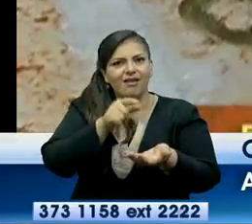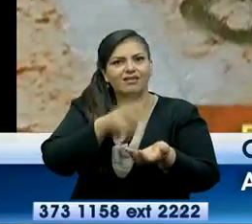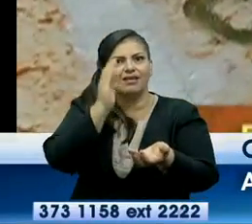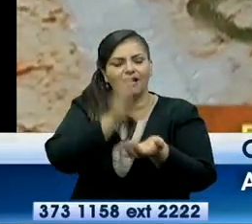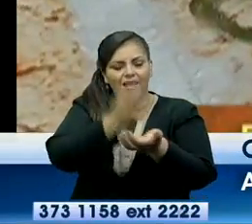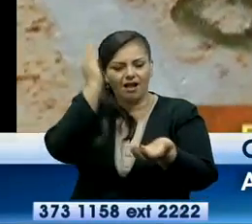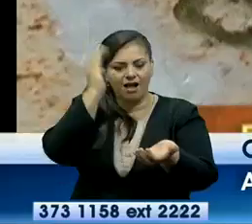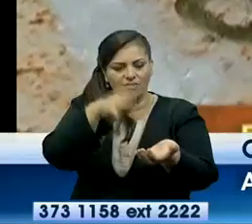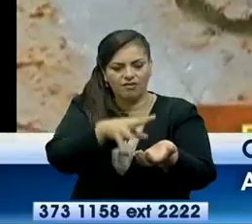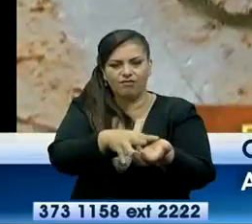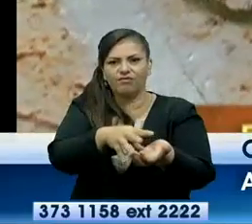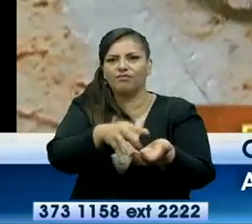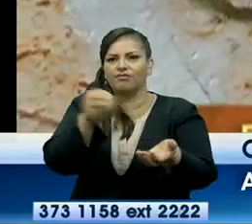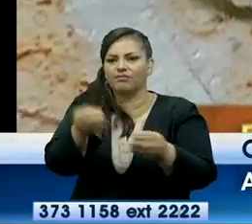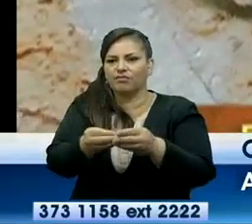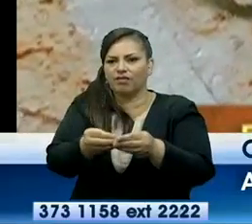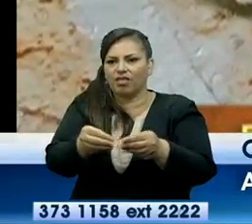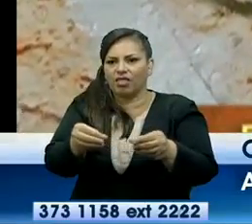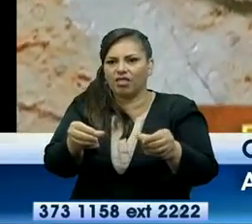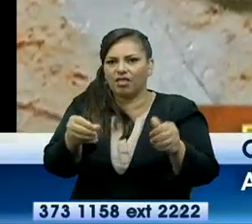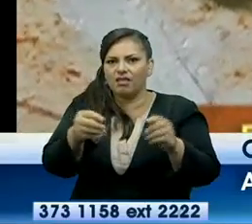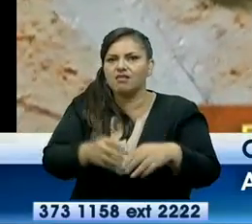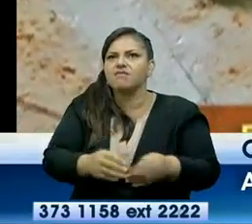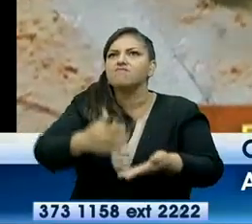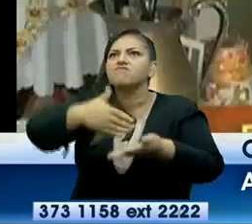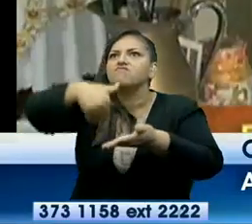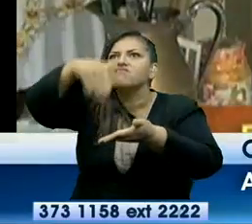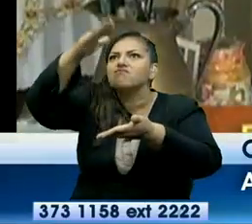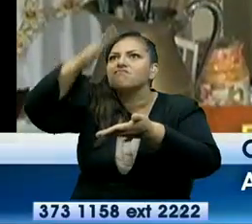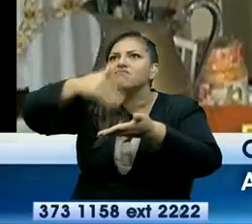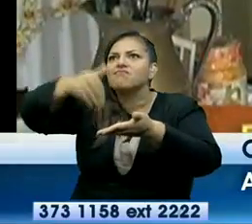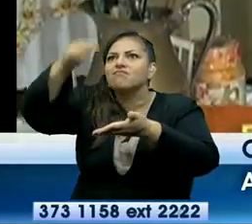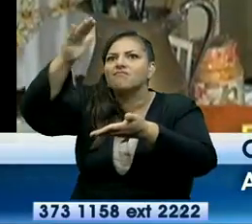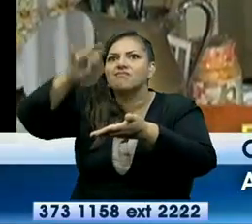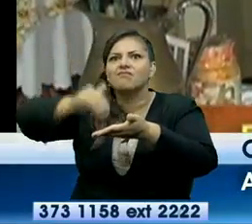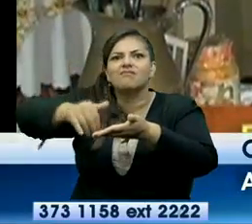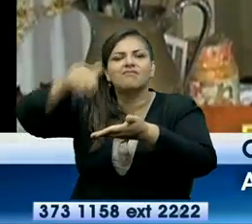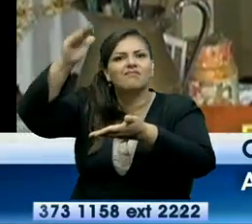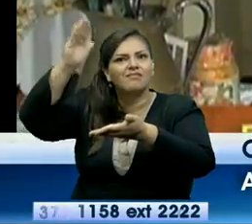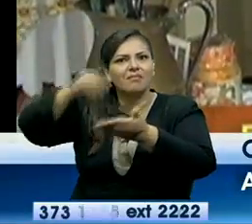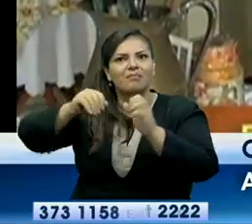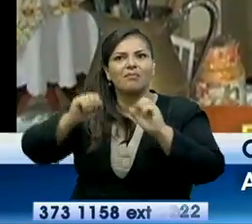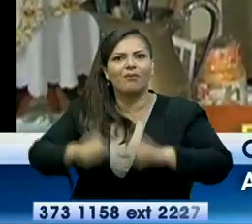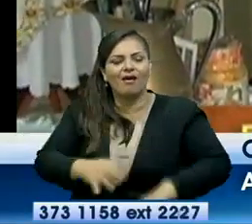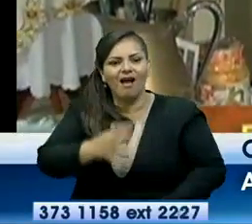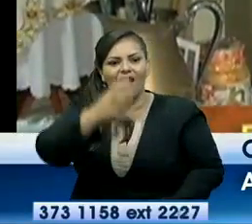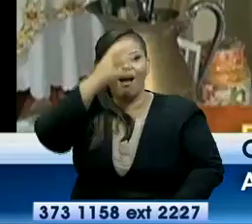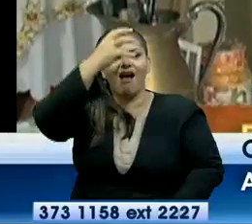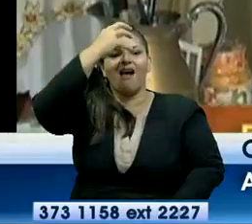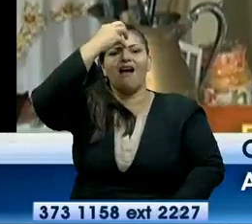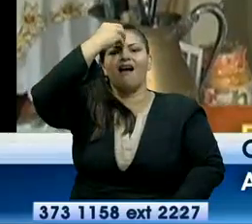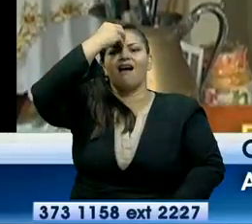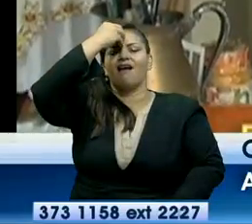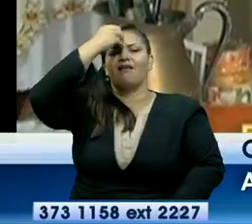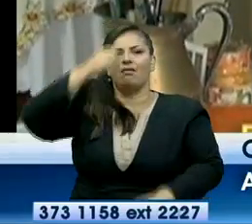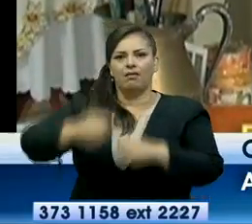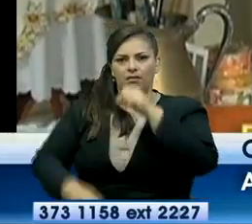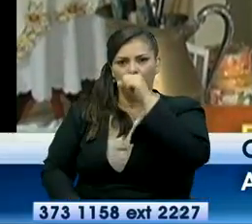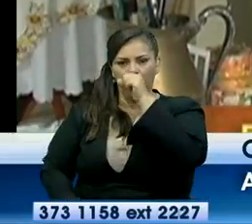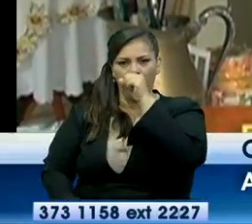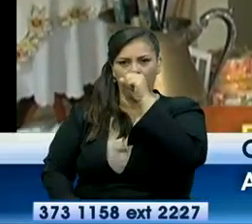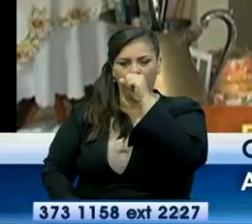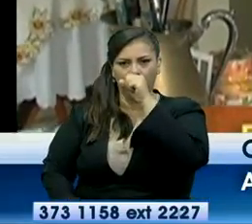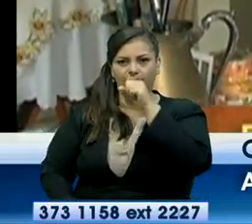las toldas que empacaban al cacao fresco cuando se lo llevaba a las arenas no que se le llamaba en el